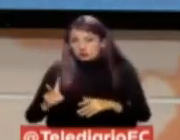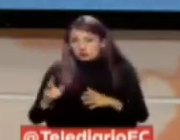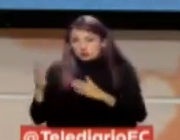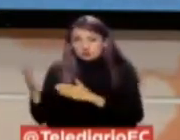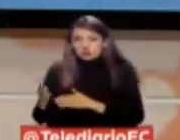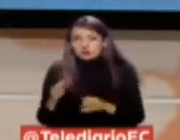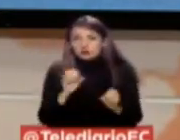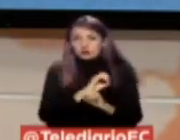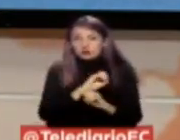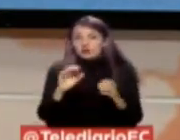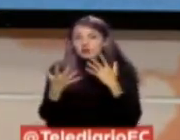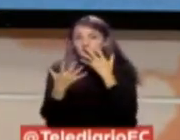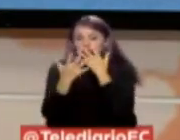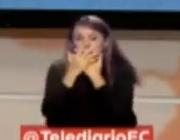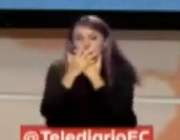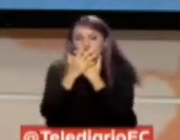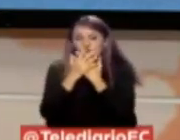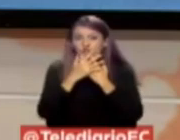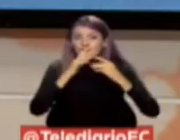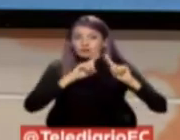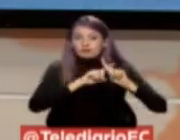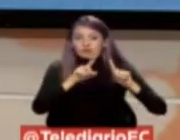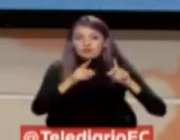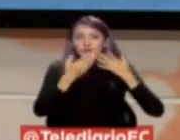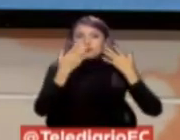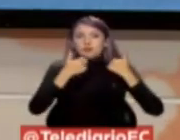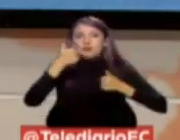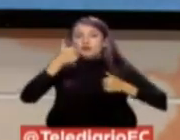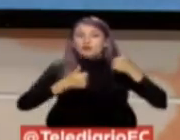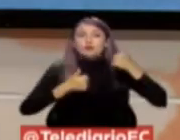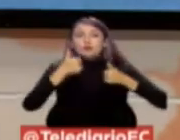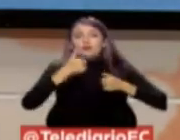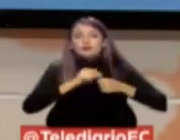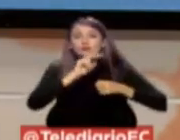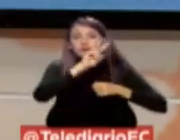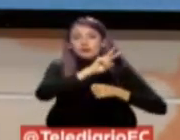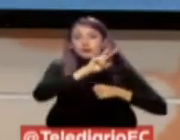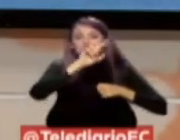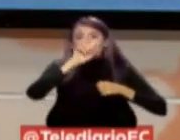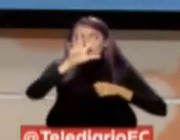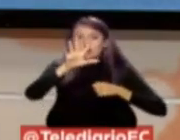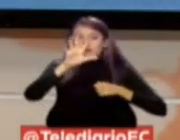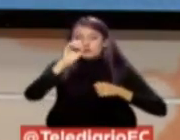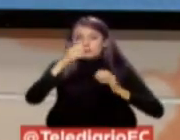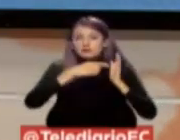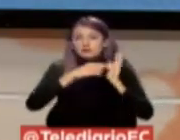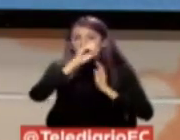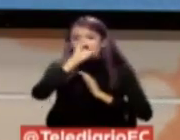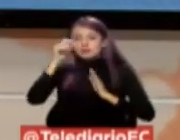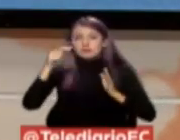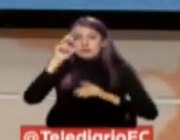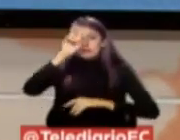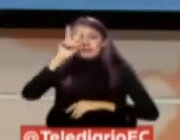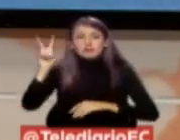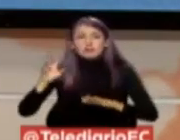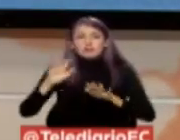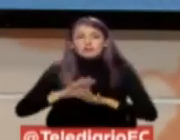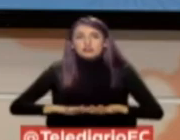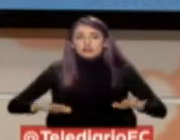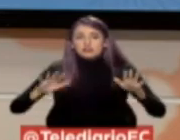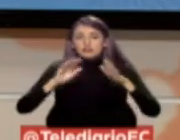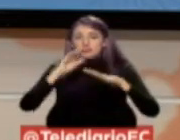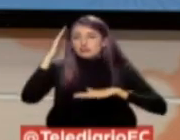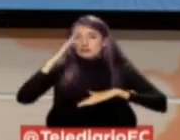ninguna razón. Entonces sí hay una respuesta, pero vamos al tema de fondo. Y es, han entrado 250 mil venezolanos al Ecuador, 250 mil, un cuarto de